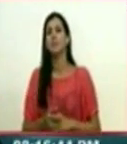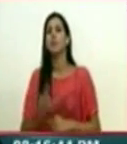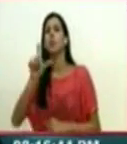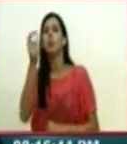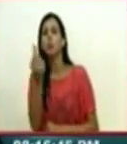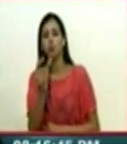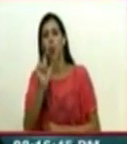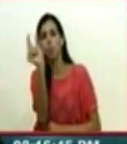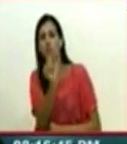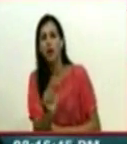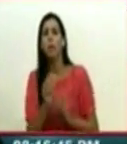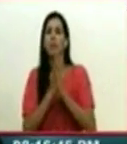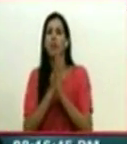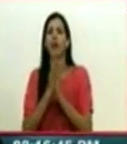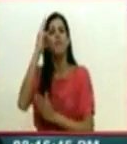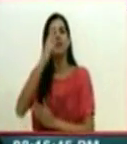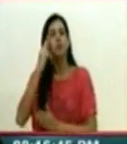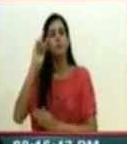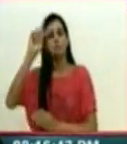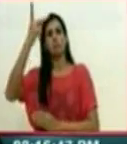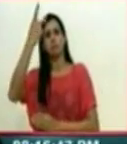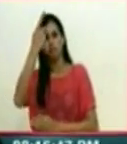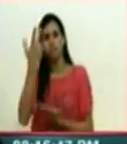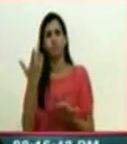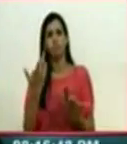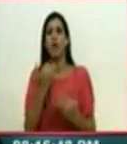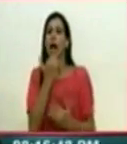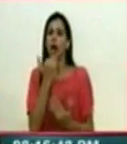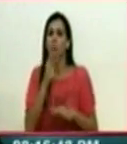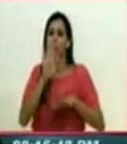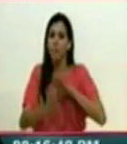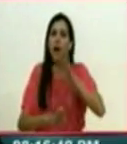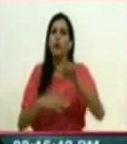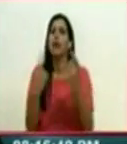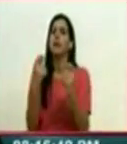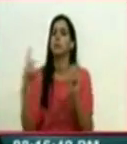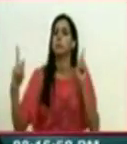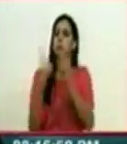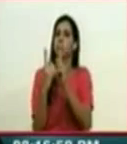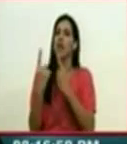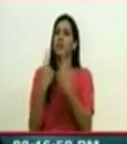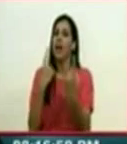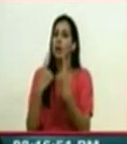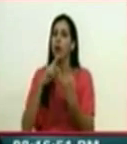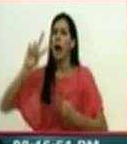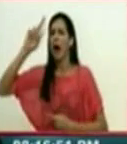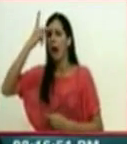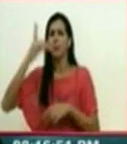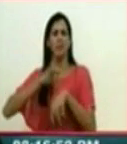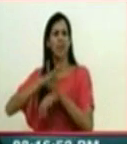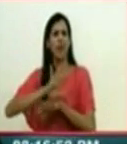reflexiones y de los pasos necesarios para un proceso de diálogo y abandone el